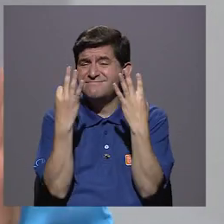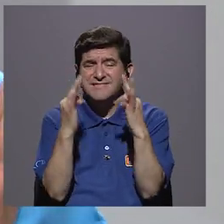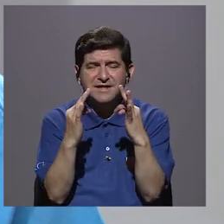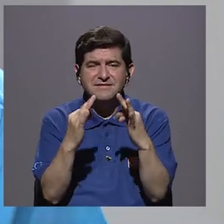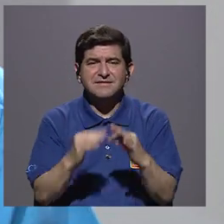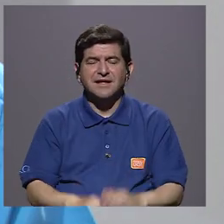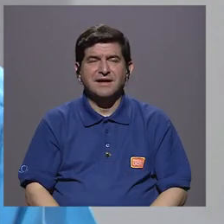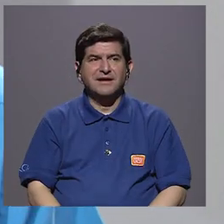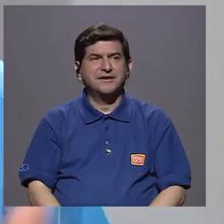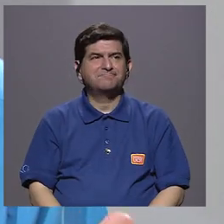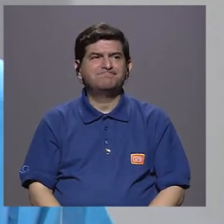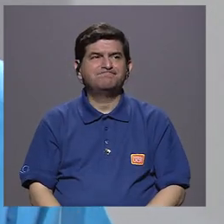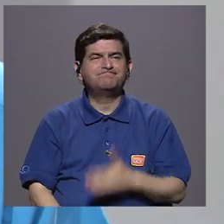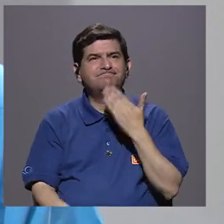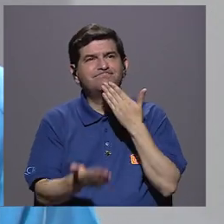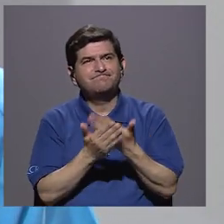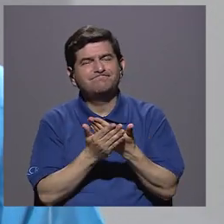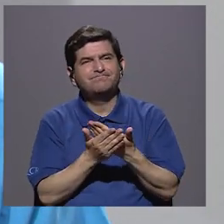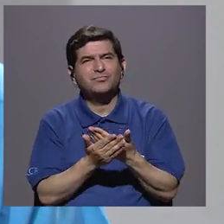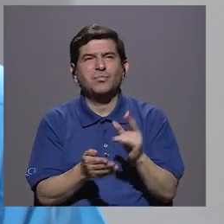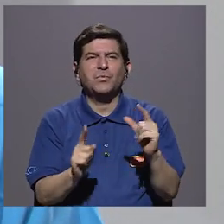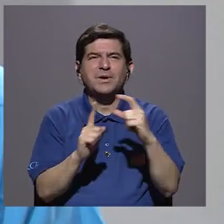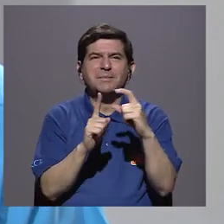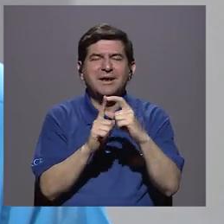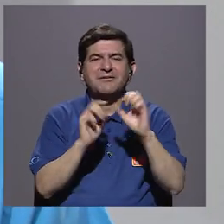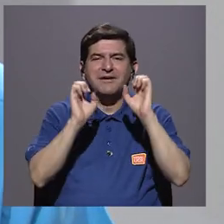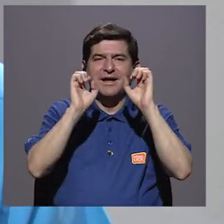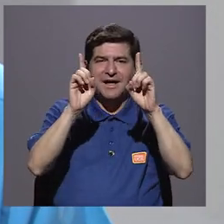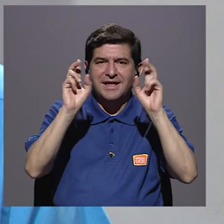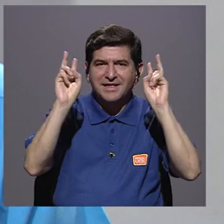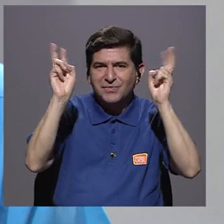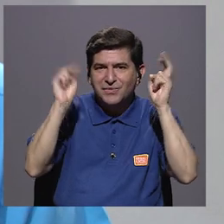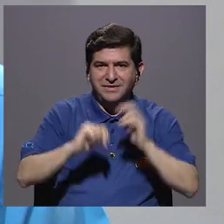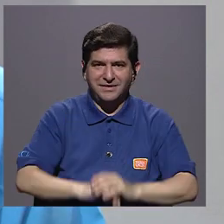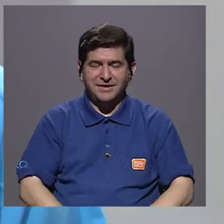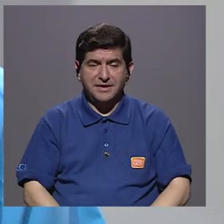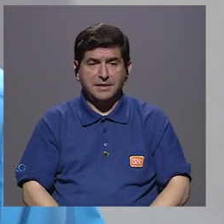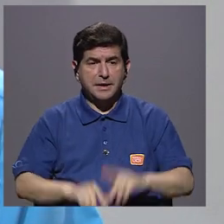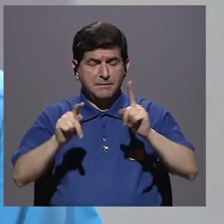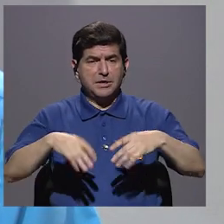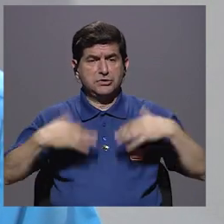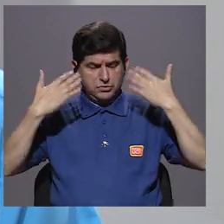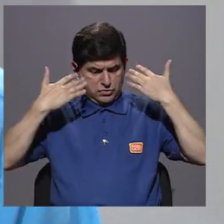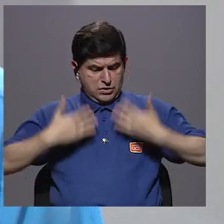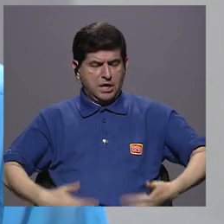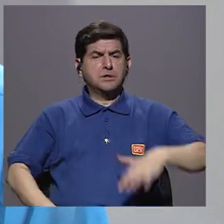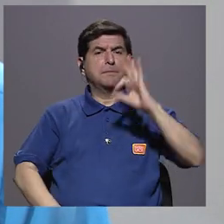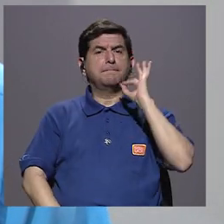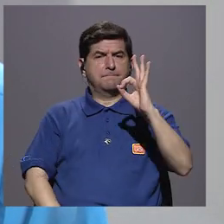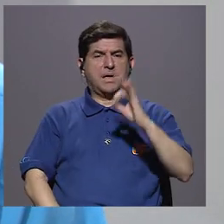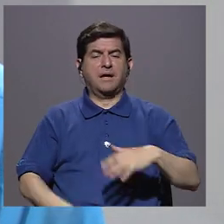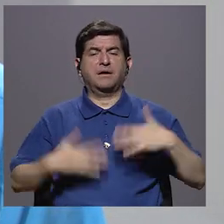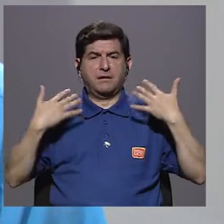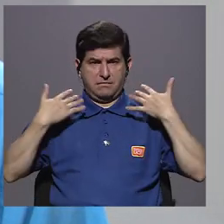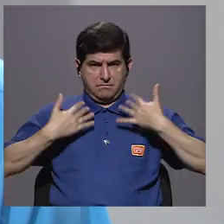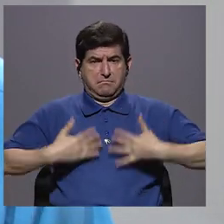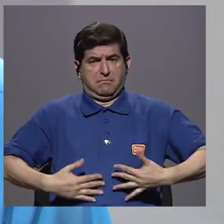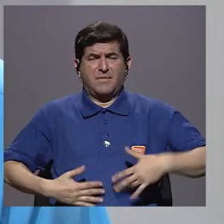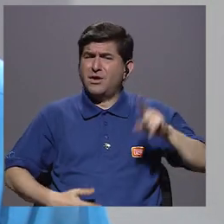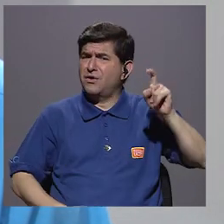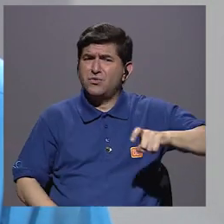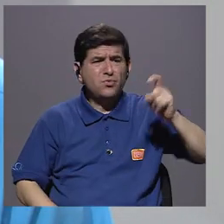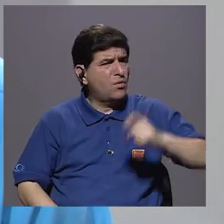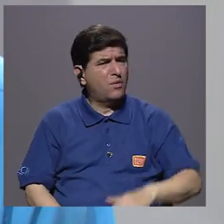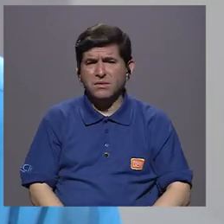de educar, si se puede, en el buen sentido de la palabra, a los usuarios de que tienen que llegar bien presentaditos, ¿verdad? O sea, una camisa, pues